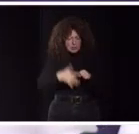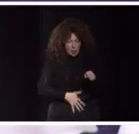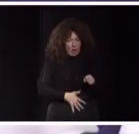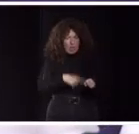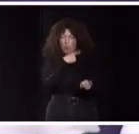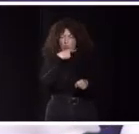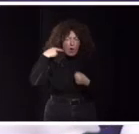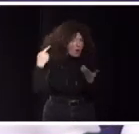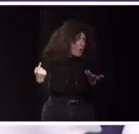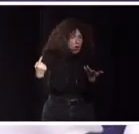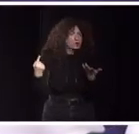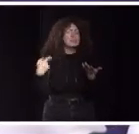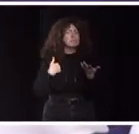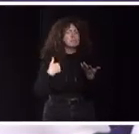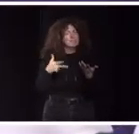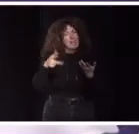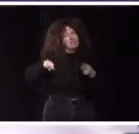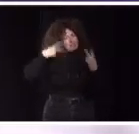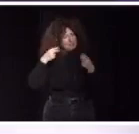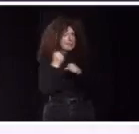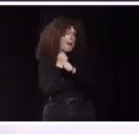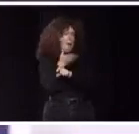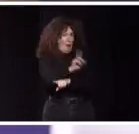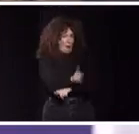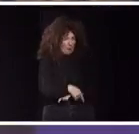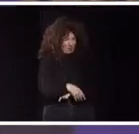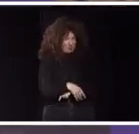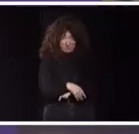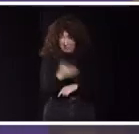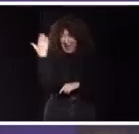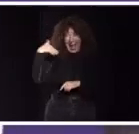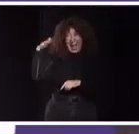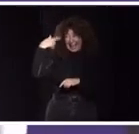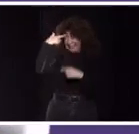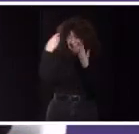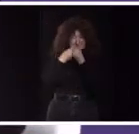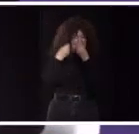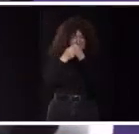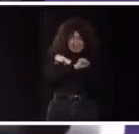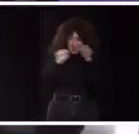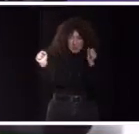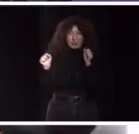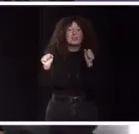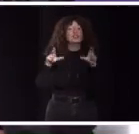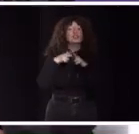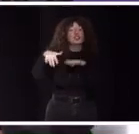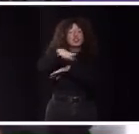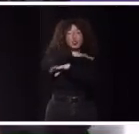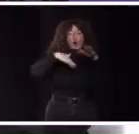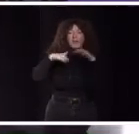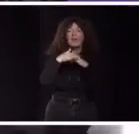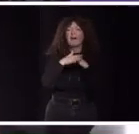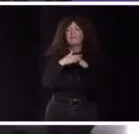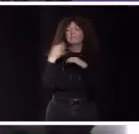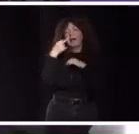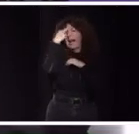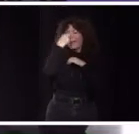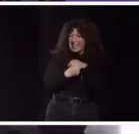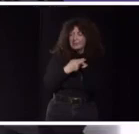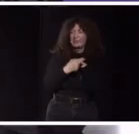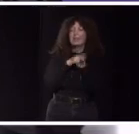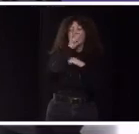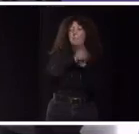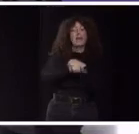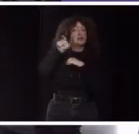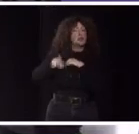dolorosa o incapacitante. Y hace no tanto era impensable que en nuestra sociedad se respetase a las